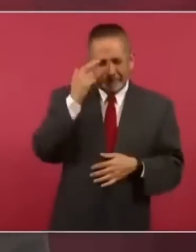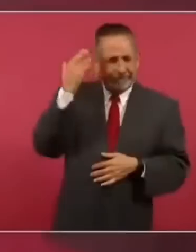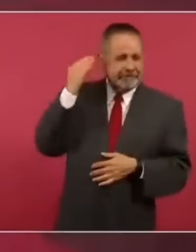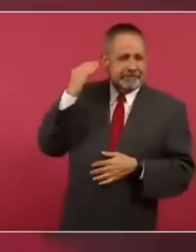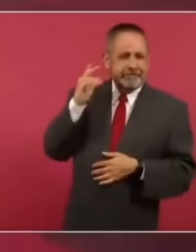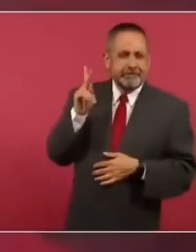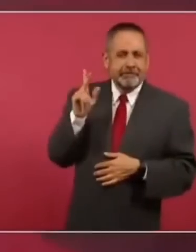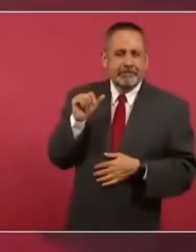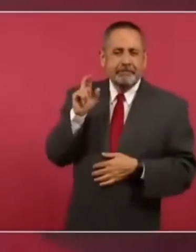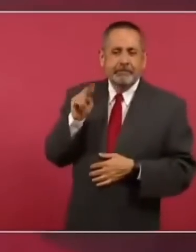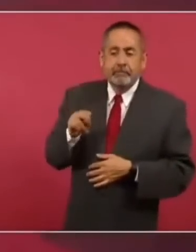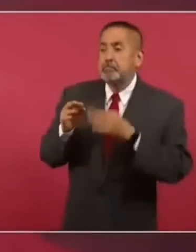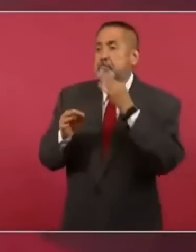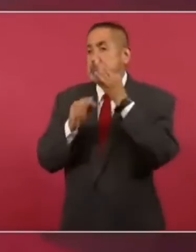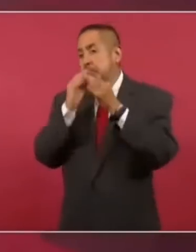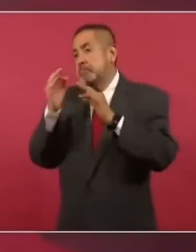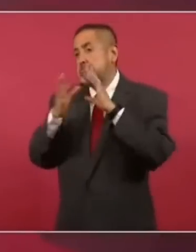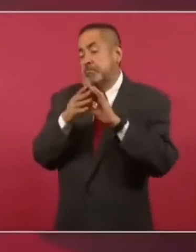campañas